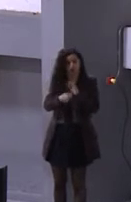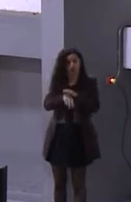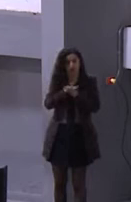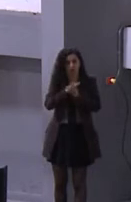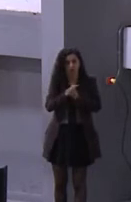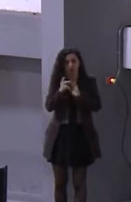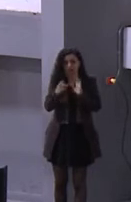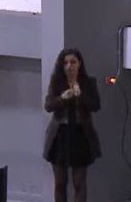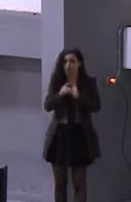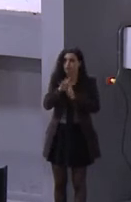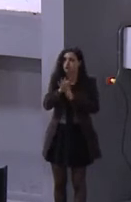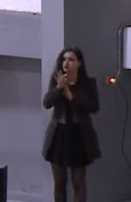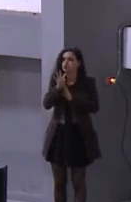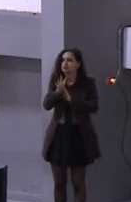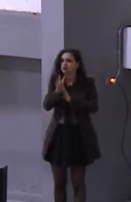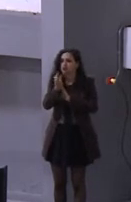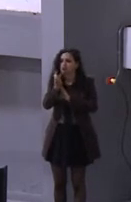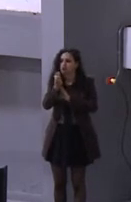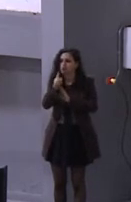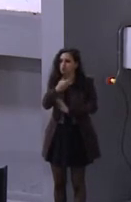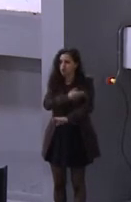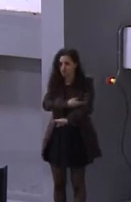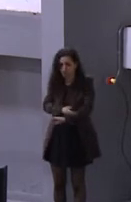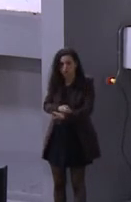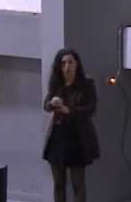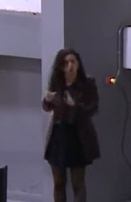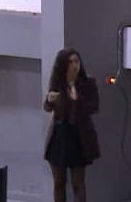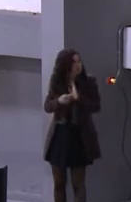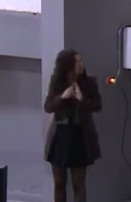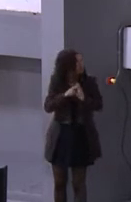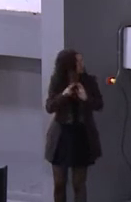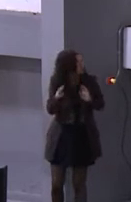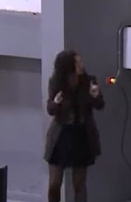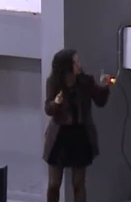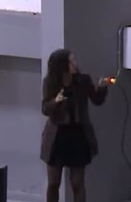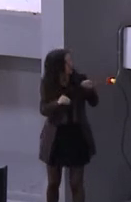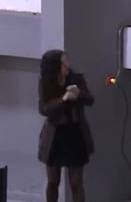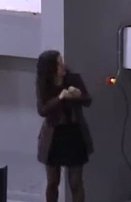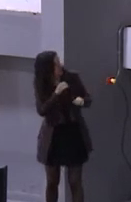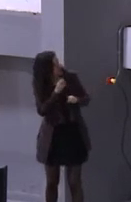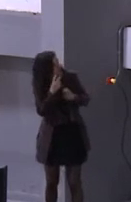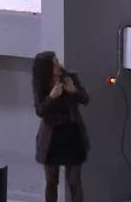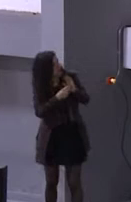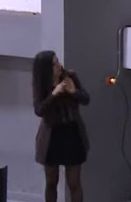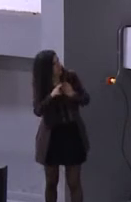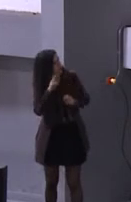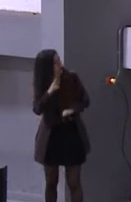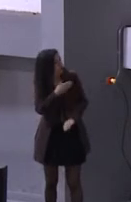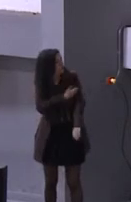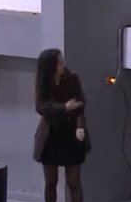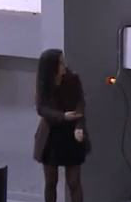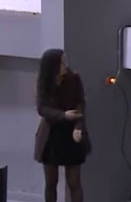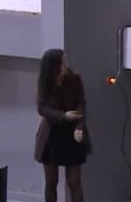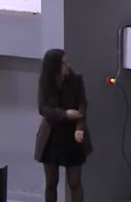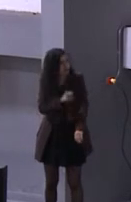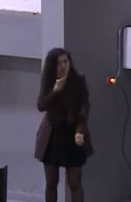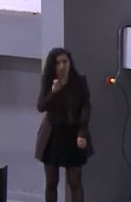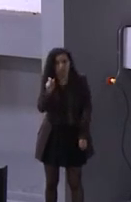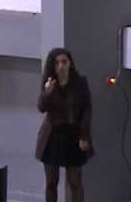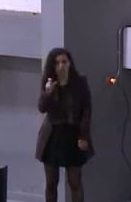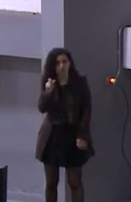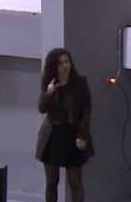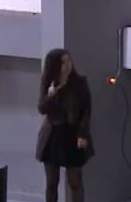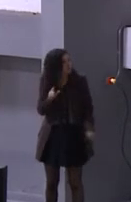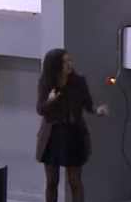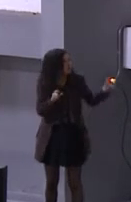2019 2.482 millones, en el 2020 2.555 y llegaré en el 2022 2.711.